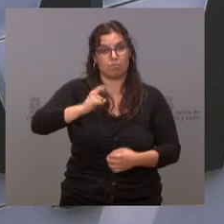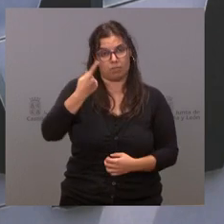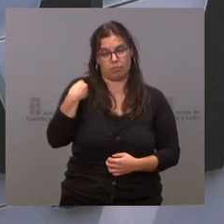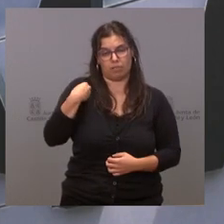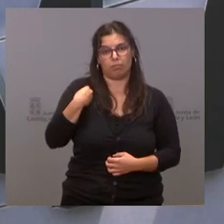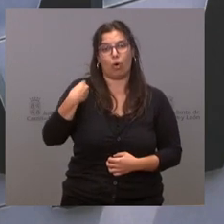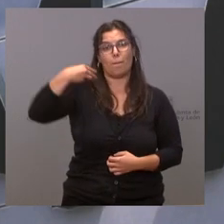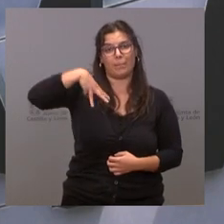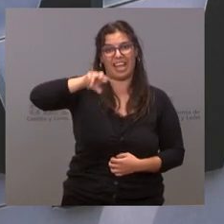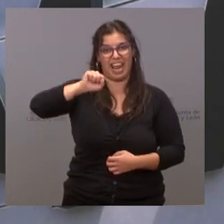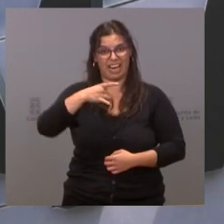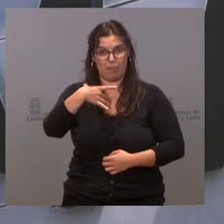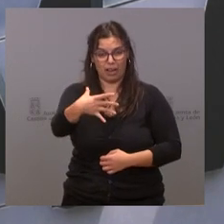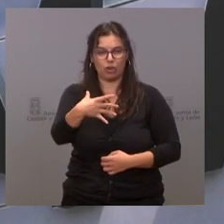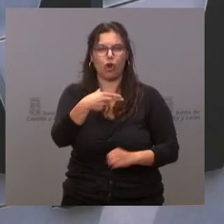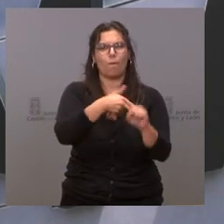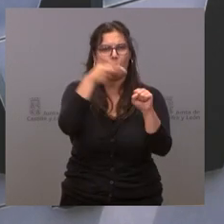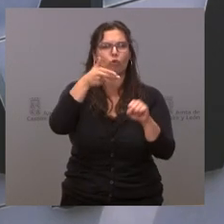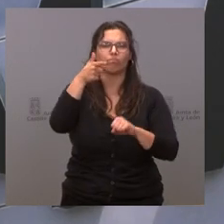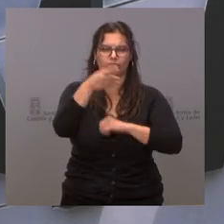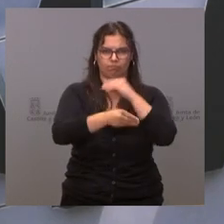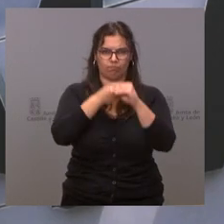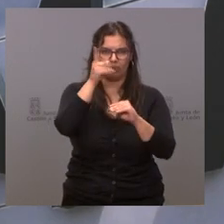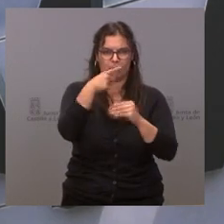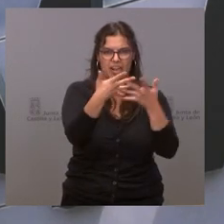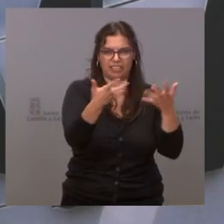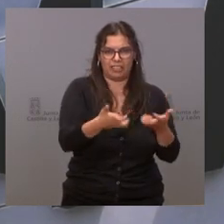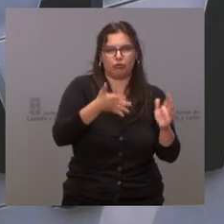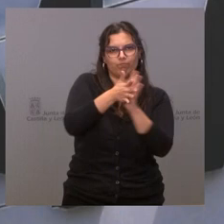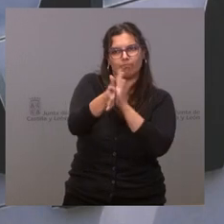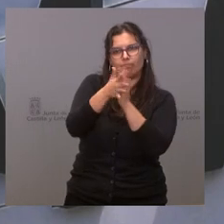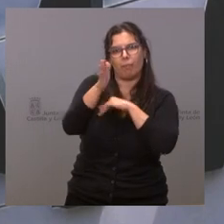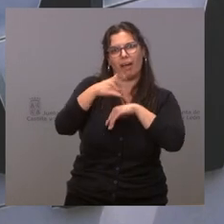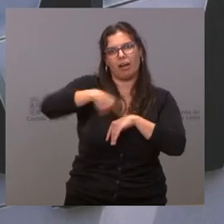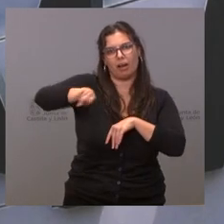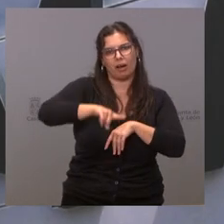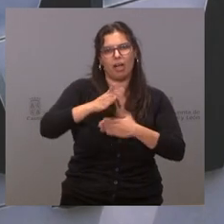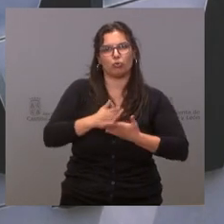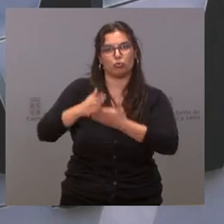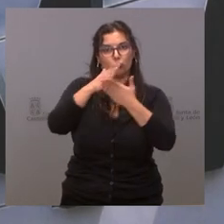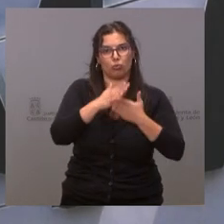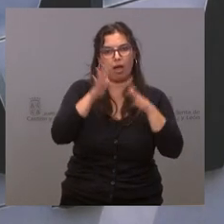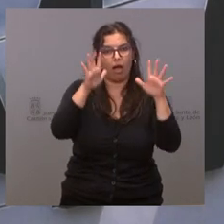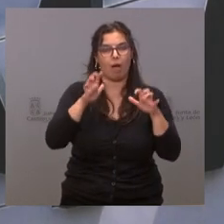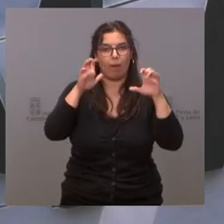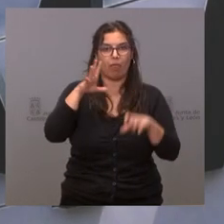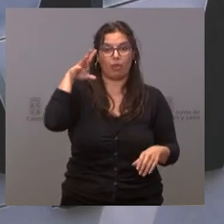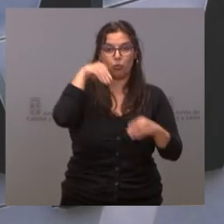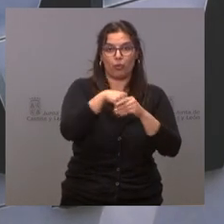en los libros de texto de los escolares de castilla y león' incluyen ya esta materia y para próximos